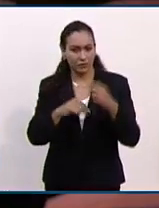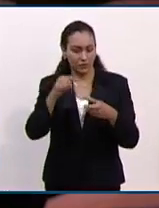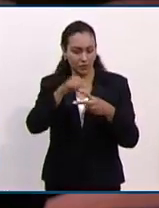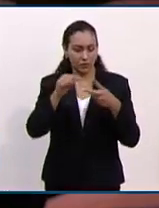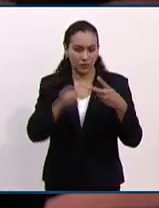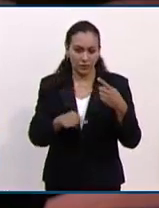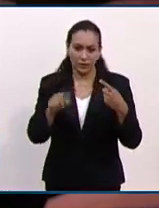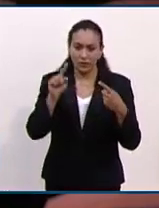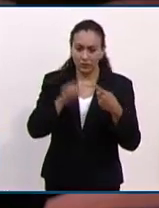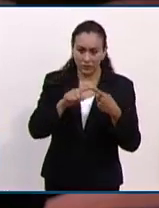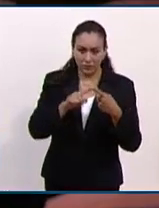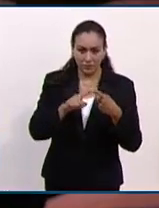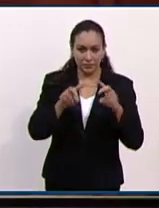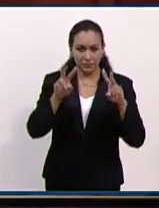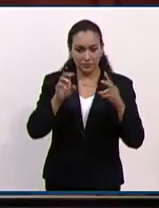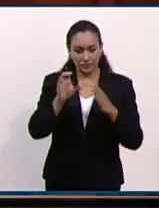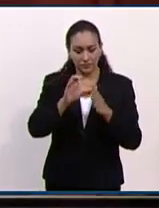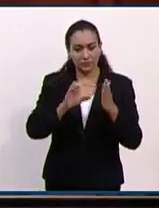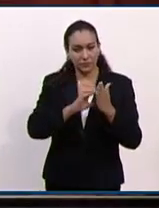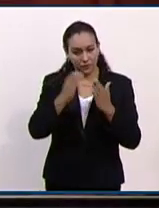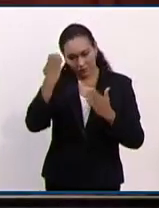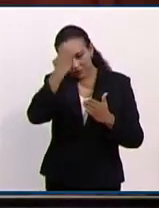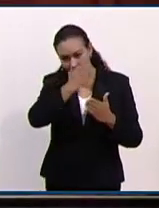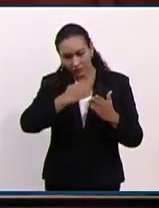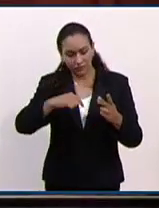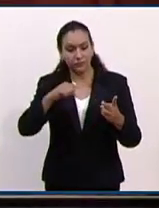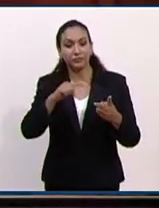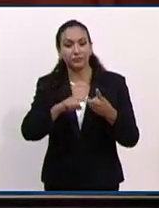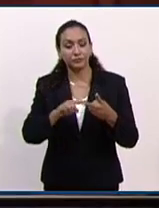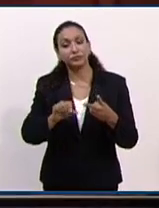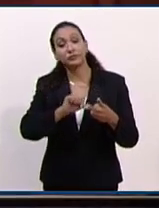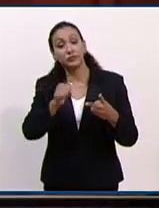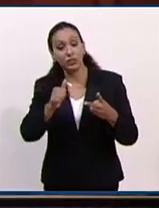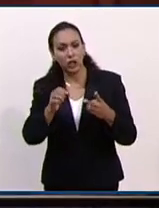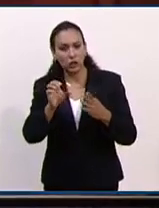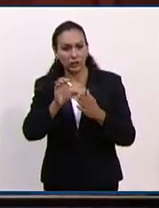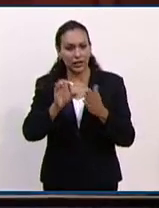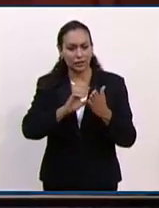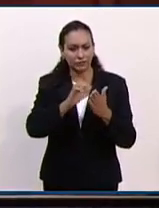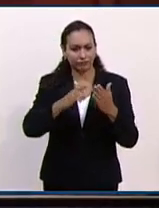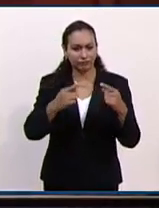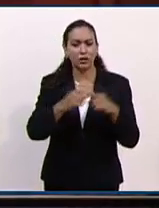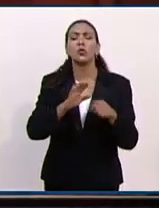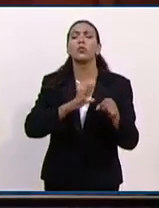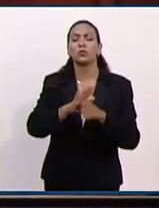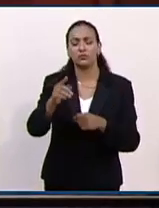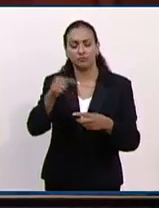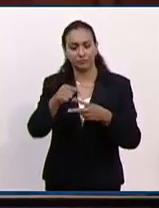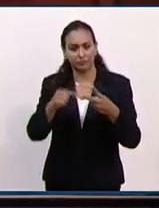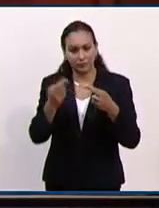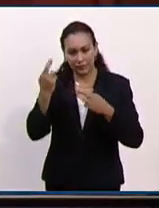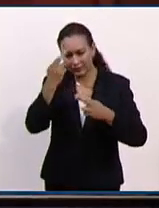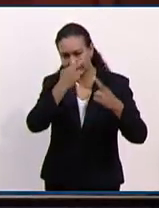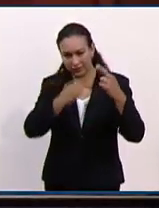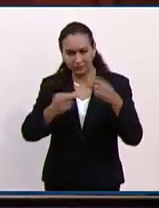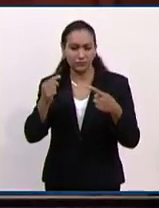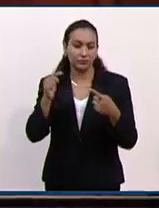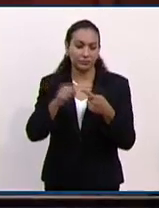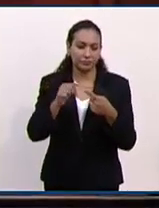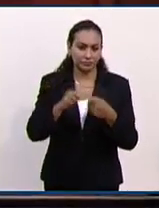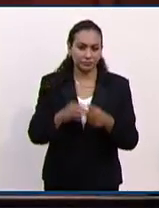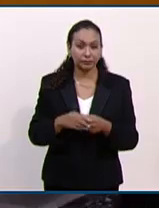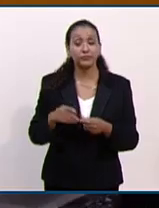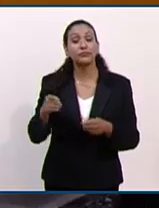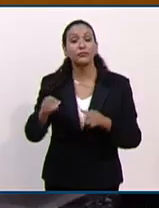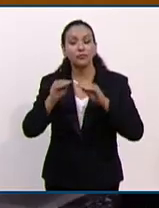una controversia constitucional y una acción de inconstitucionalidad. En el primer caso, la controversia constitucional fue